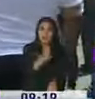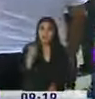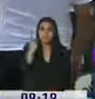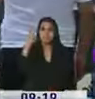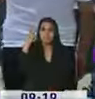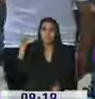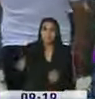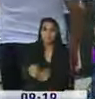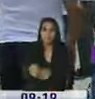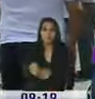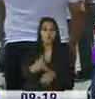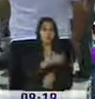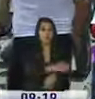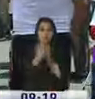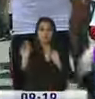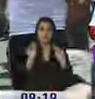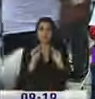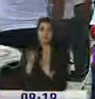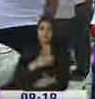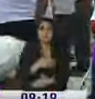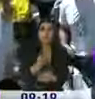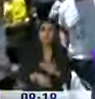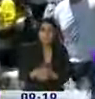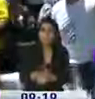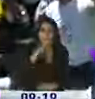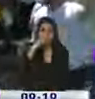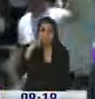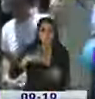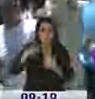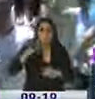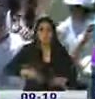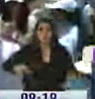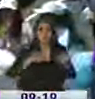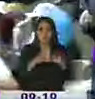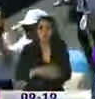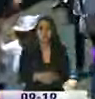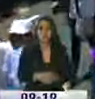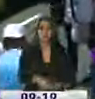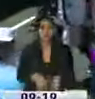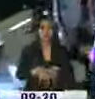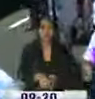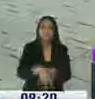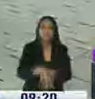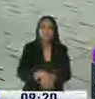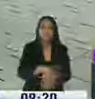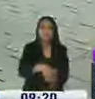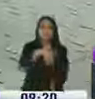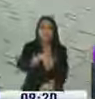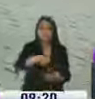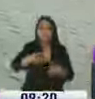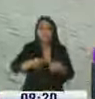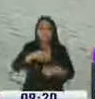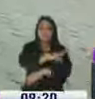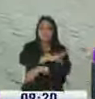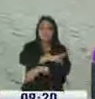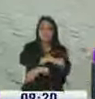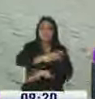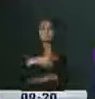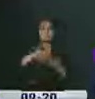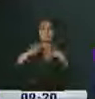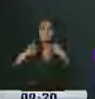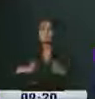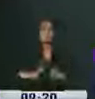la gente, sobre todo si se trata de los niños. La movilización llegó hasta el centro de Quito. En la Plaza Grande se instalaron carpas